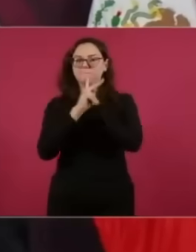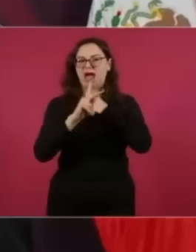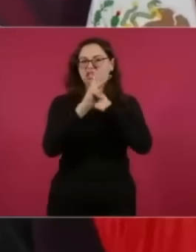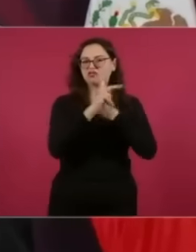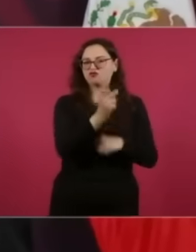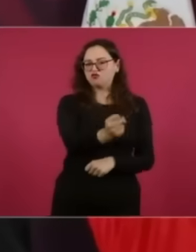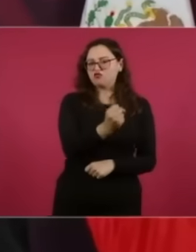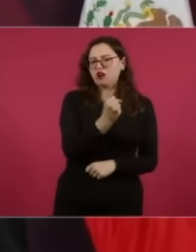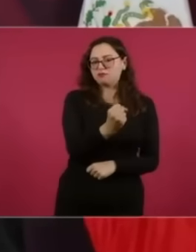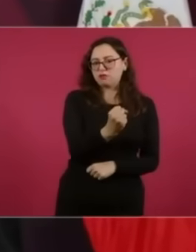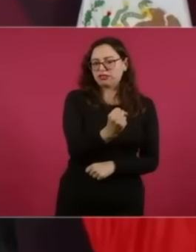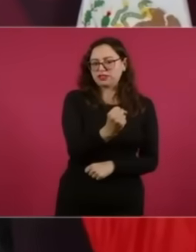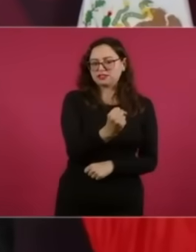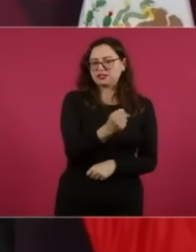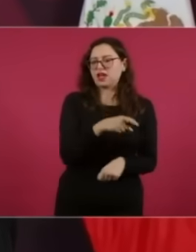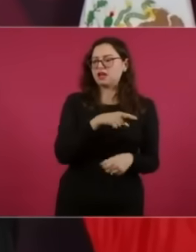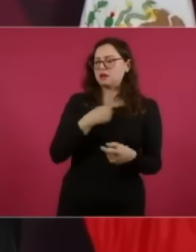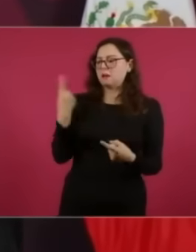potencias